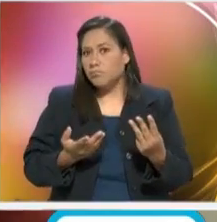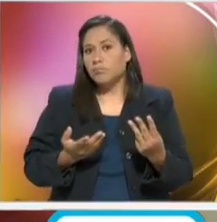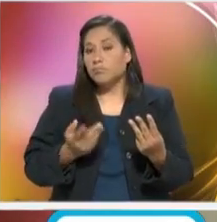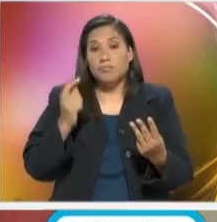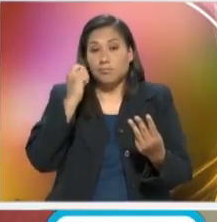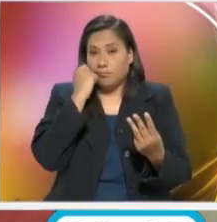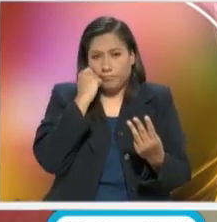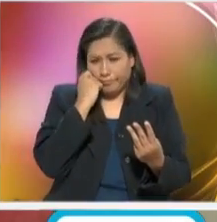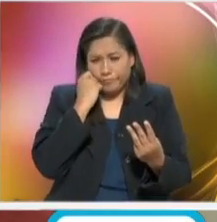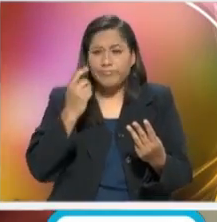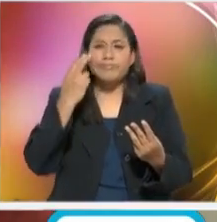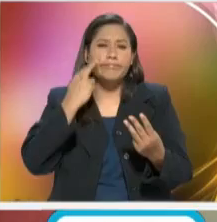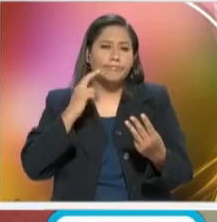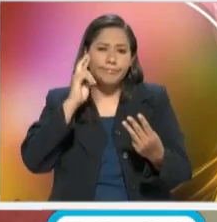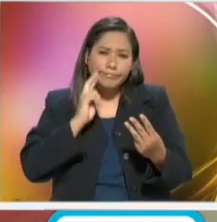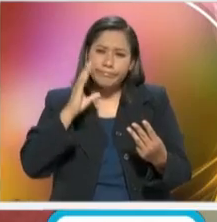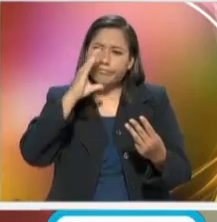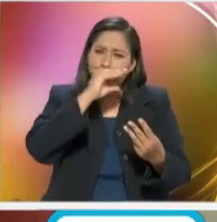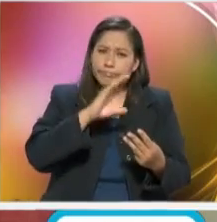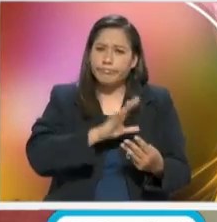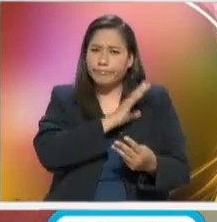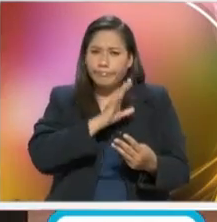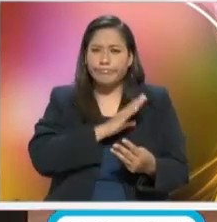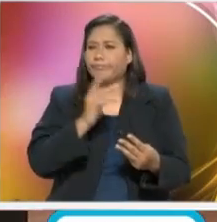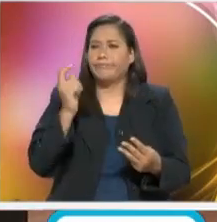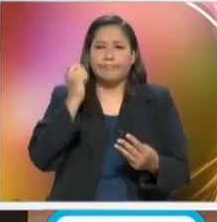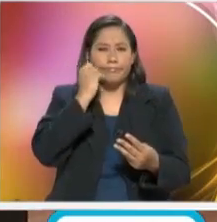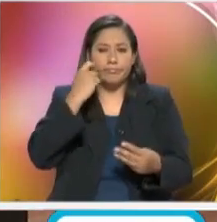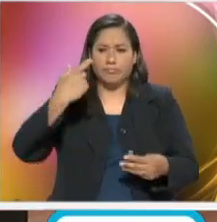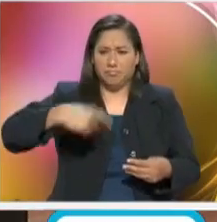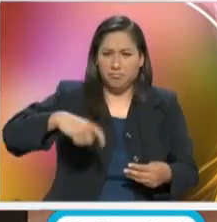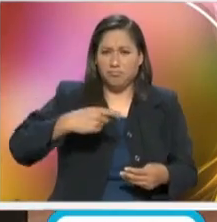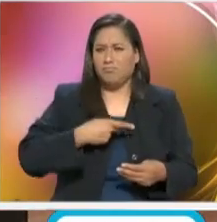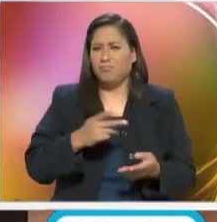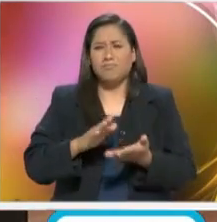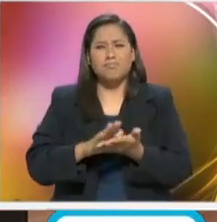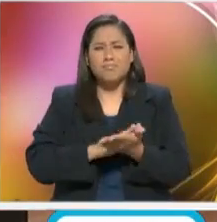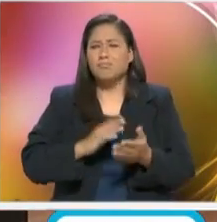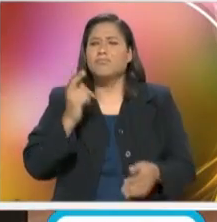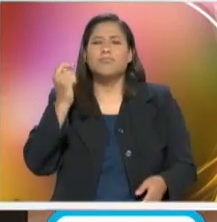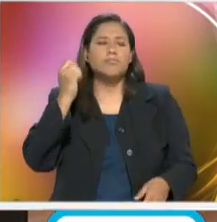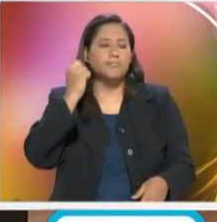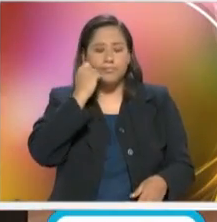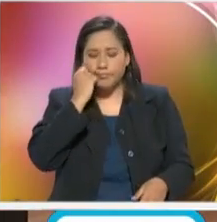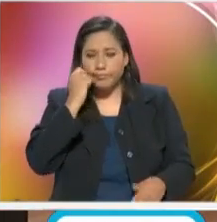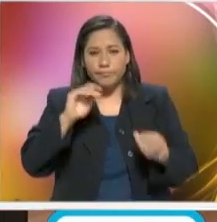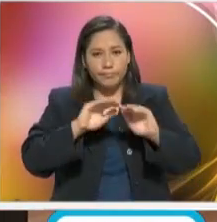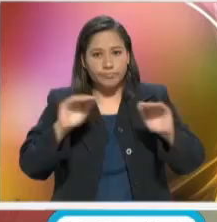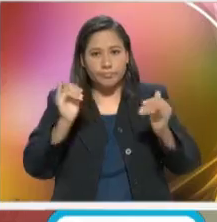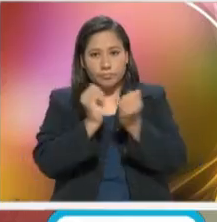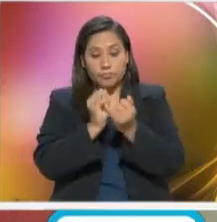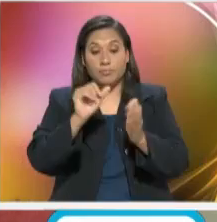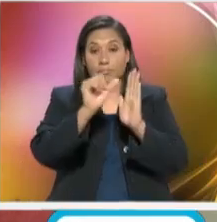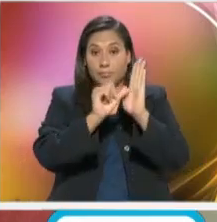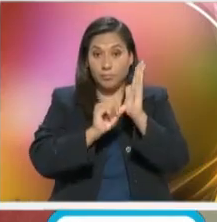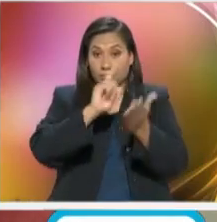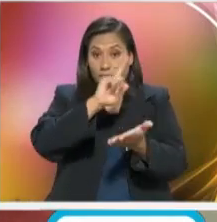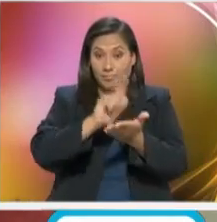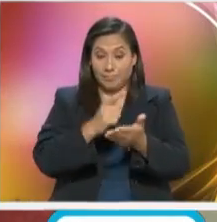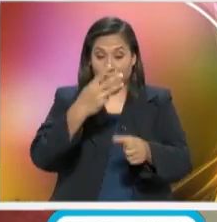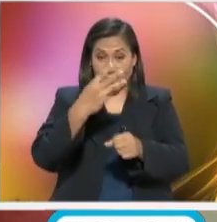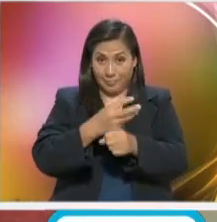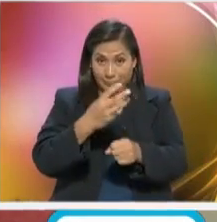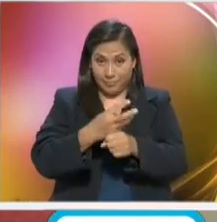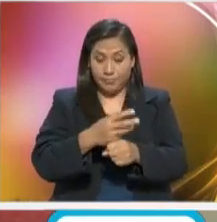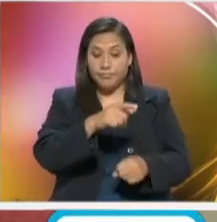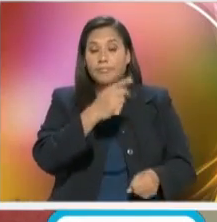no importando raza y preferencias de Sin ninguna exclusión especie. alguna. Entonces, en ese sentido, nuestro artículo 3 constitucional dice